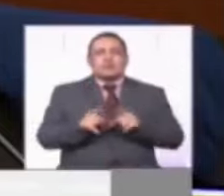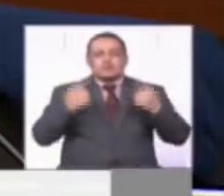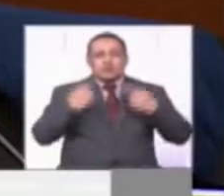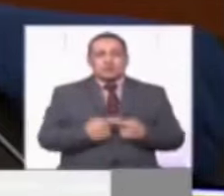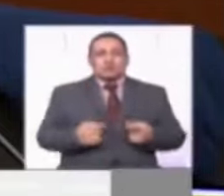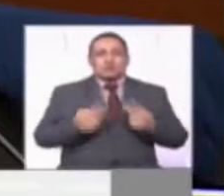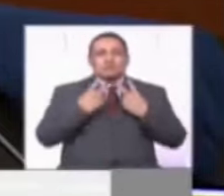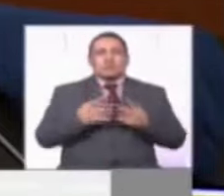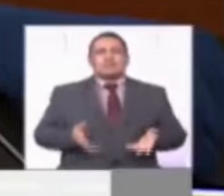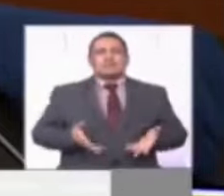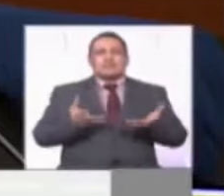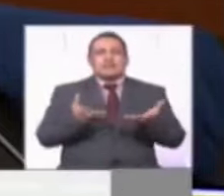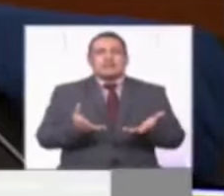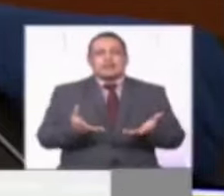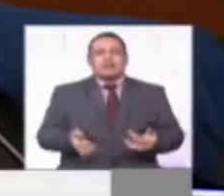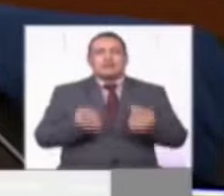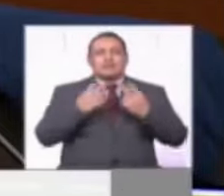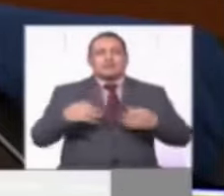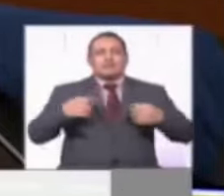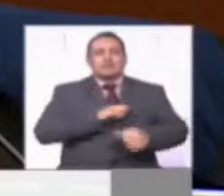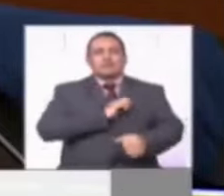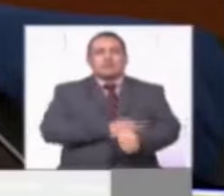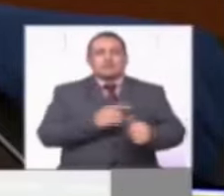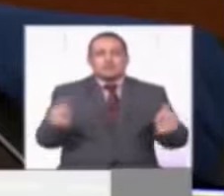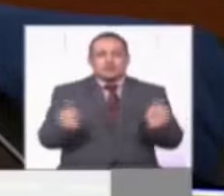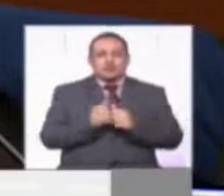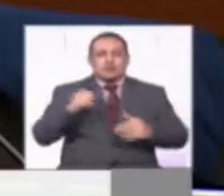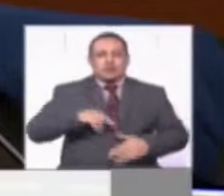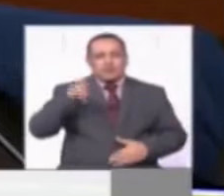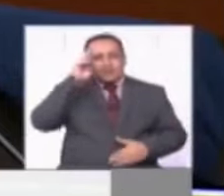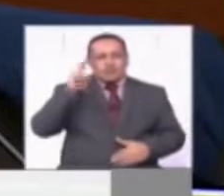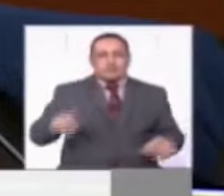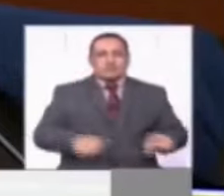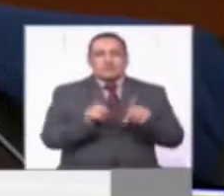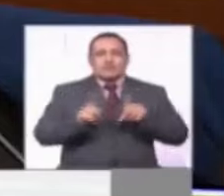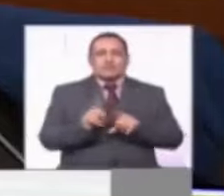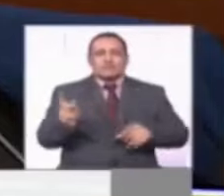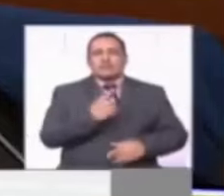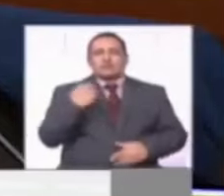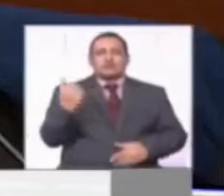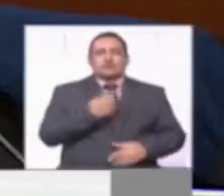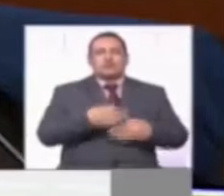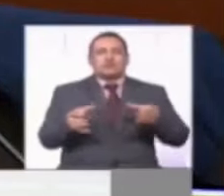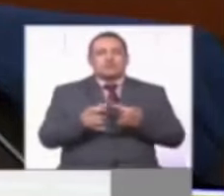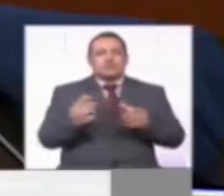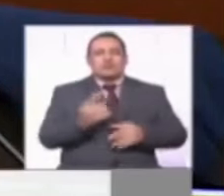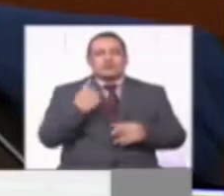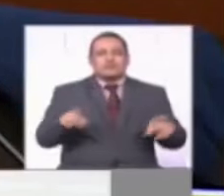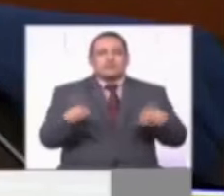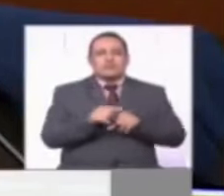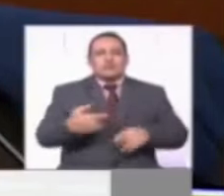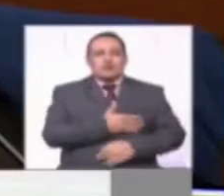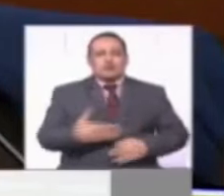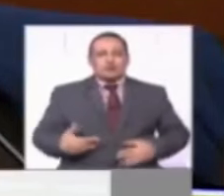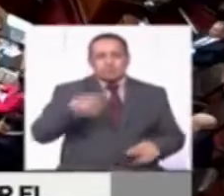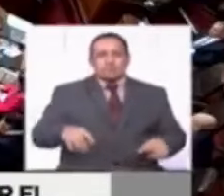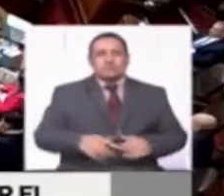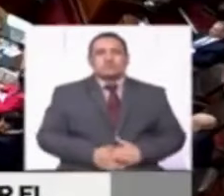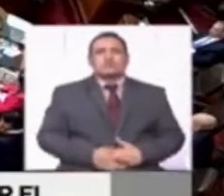disposición contribuye a fortalecer la confianza en nuestras instituciones y en el Estado de